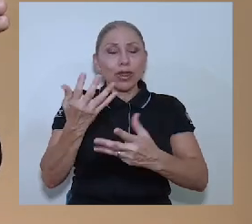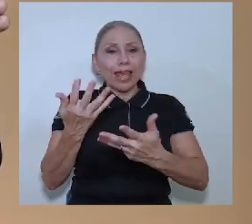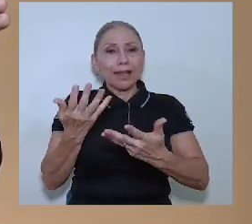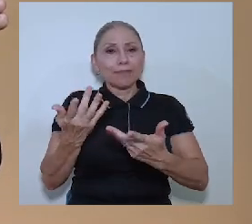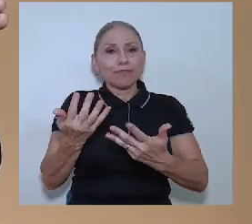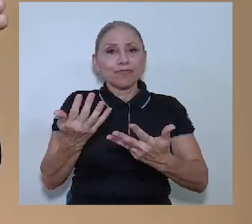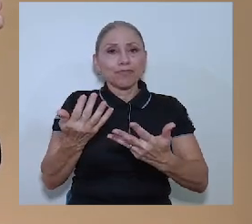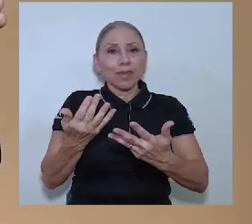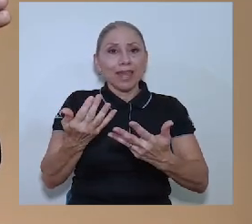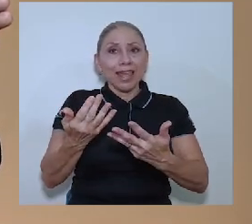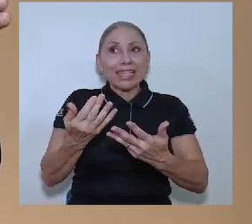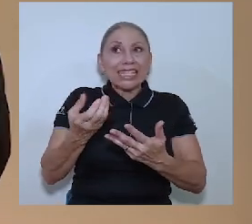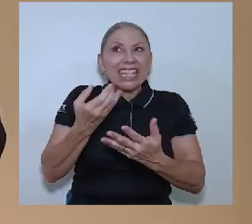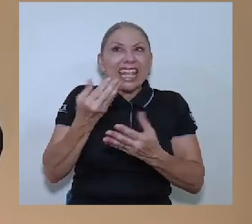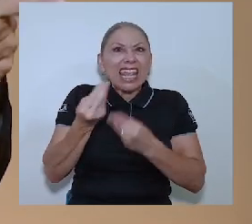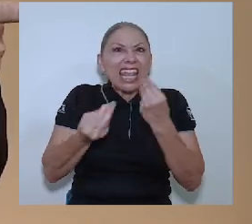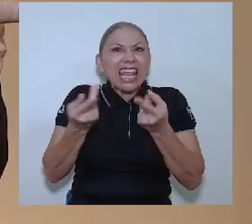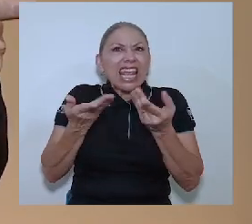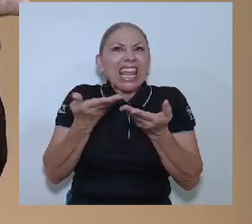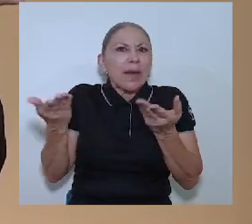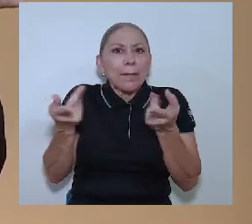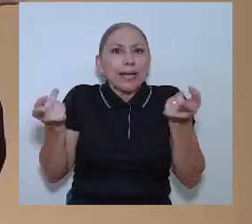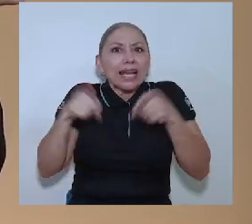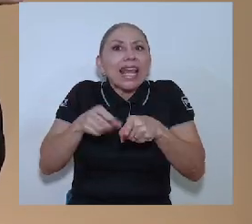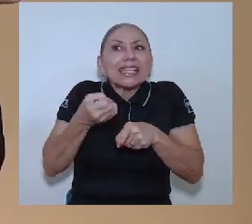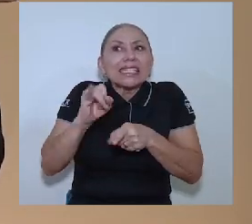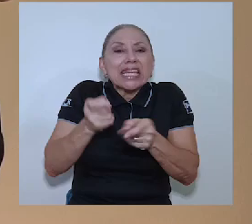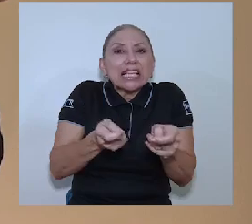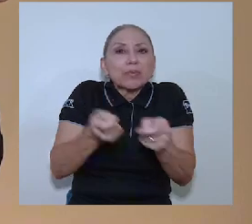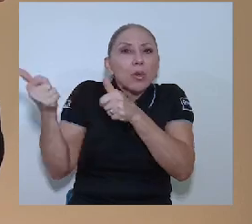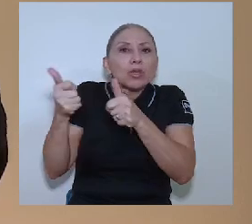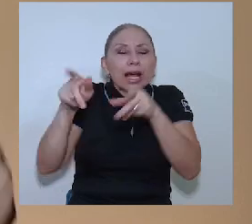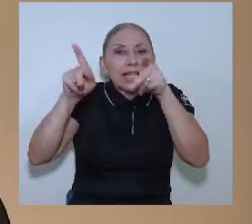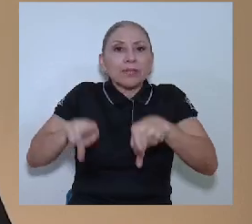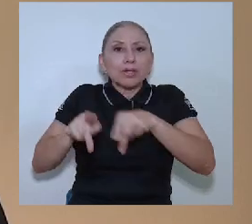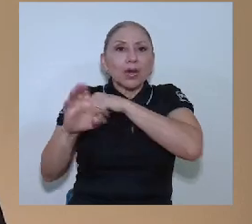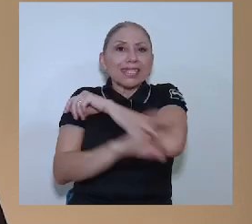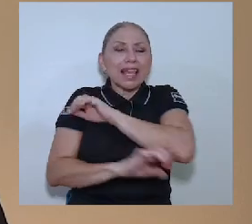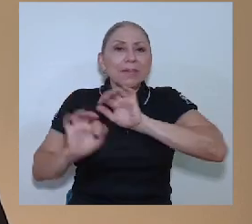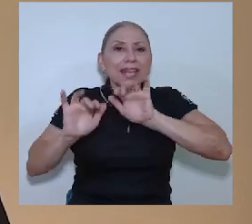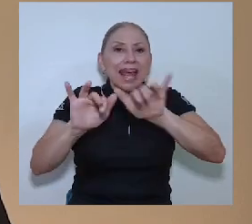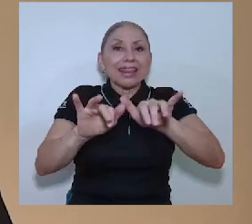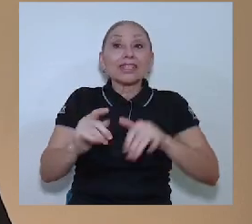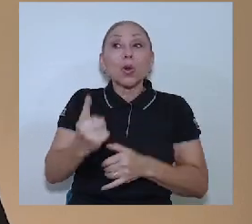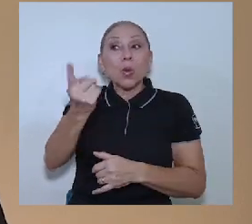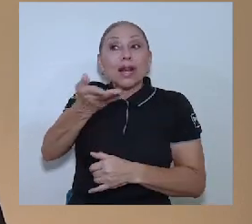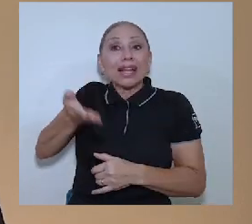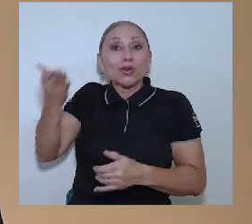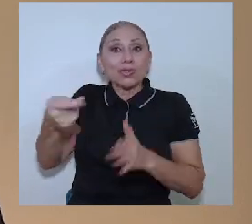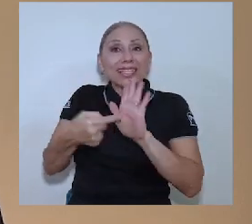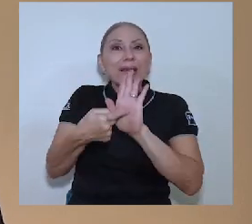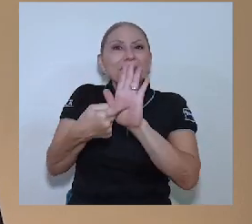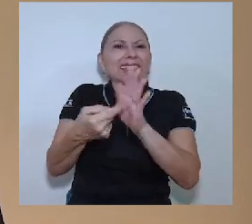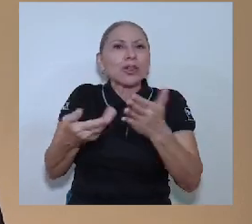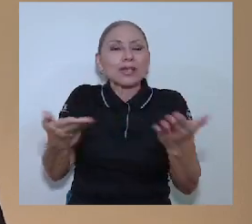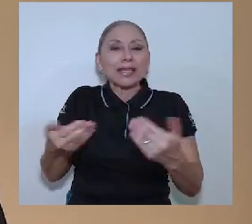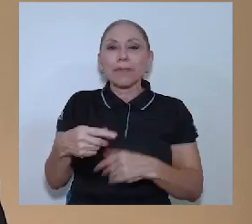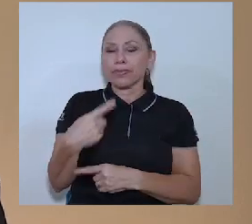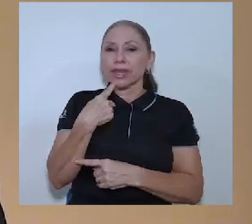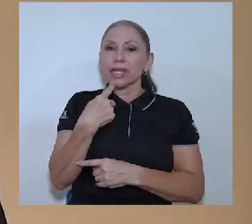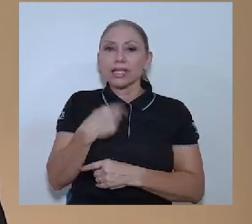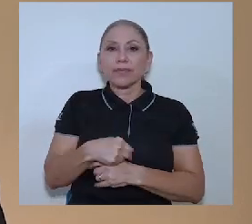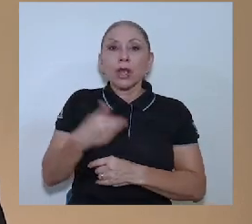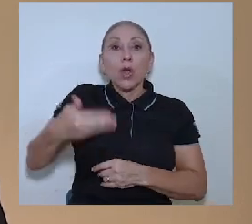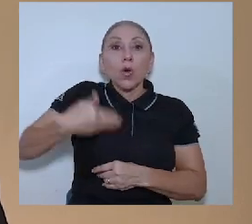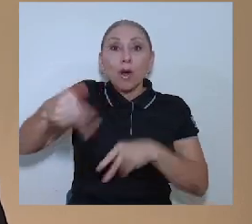la expulsión de los migrantes, y una de las cosas que uno de los investigadores presentó dice, cuando los habitantes de este país ven